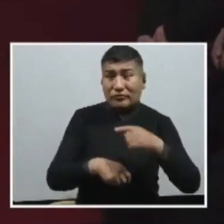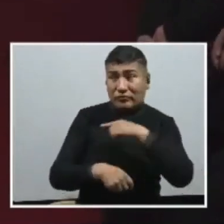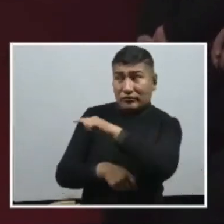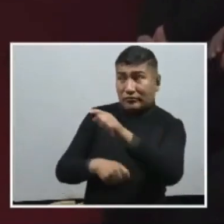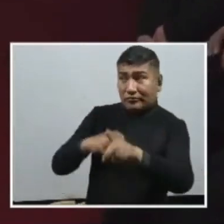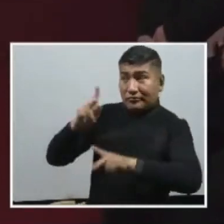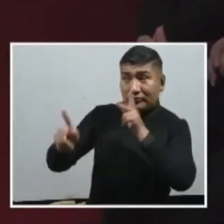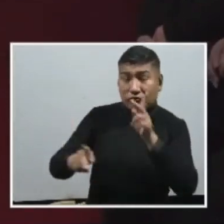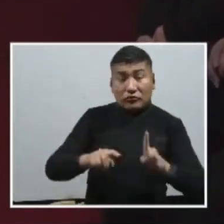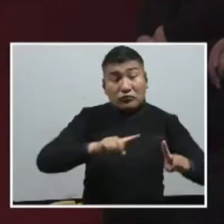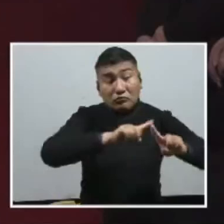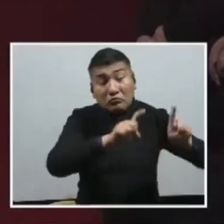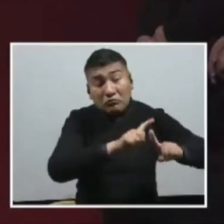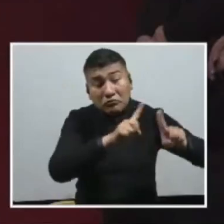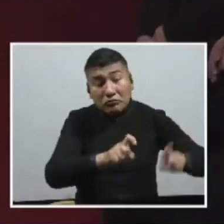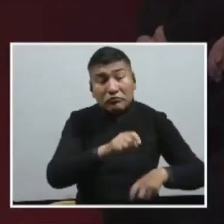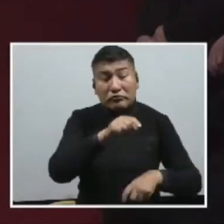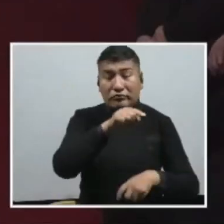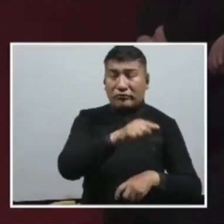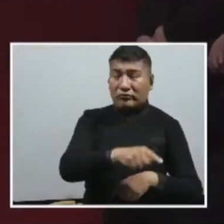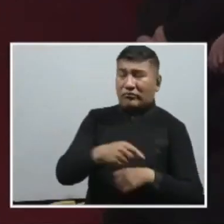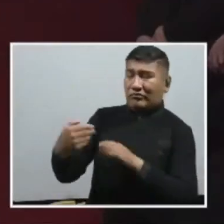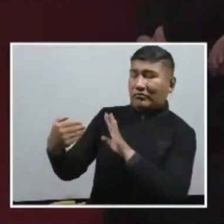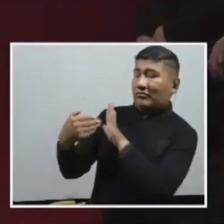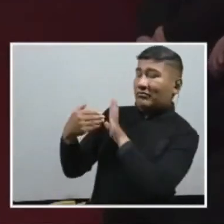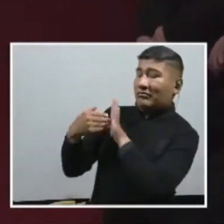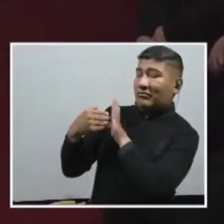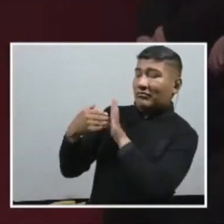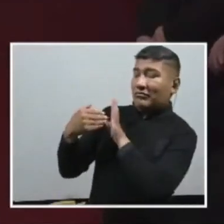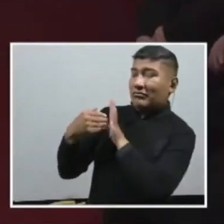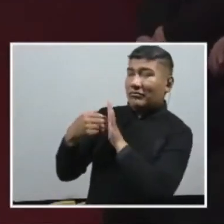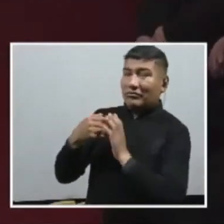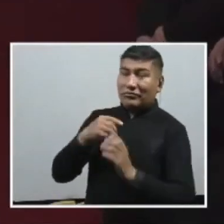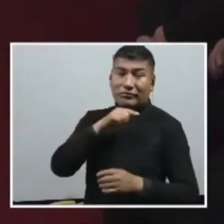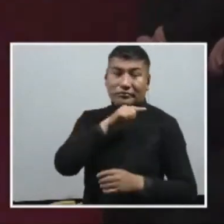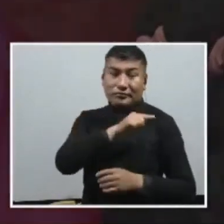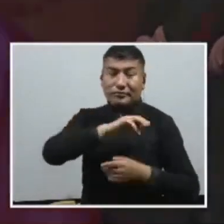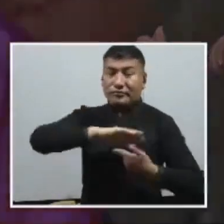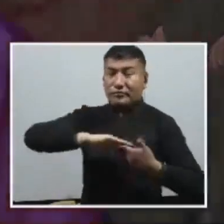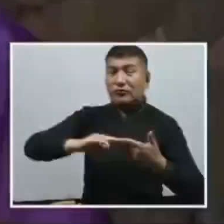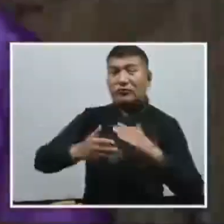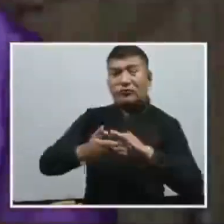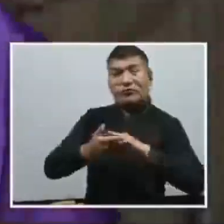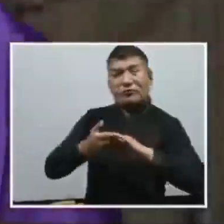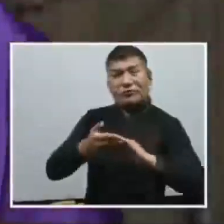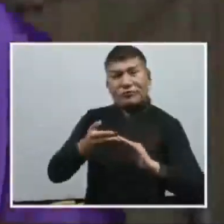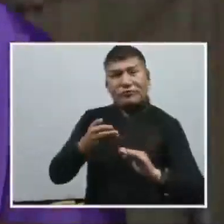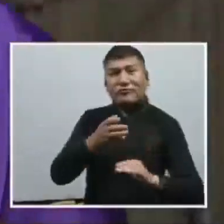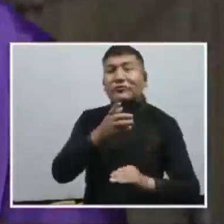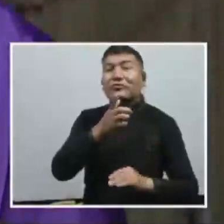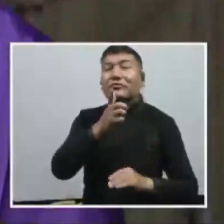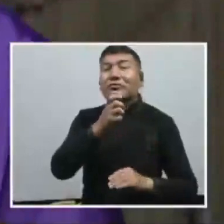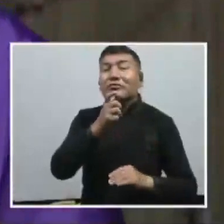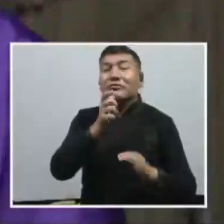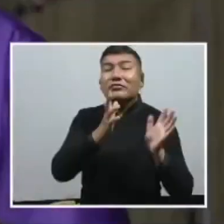pobre ciego se ve interpelado a contar lo que le ha pasado y hablar del que le ha curado.